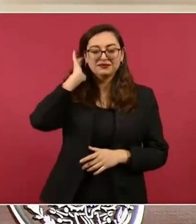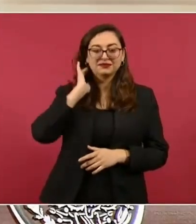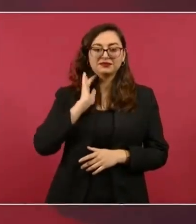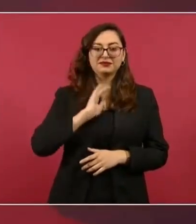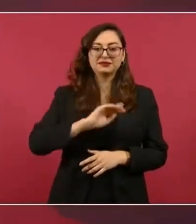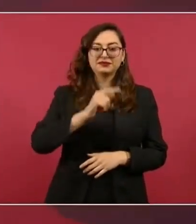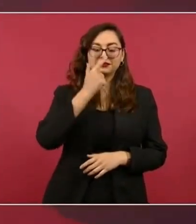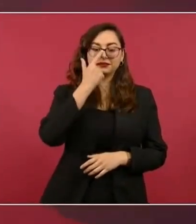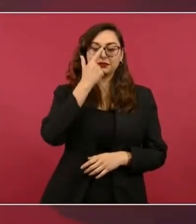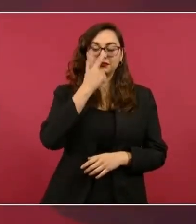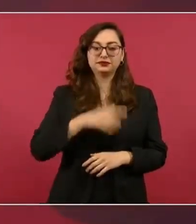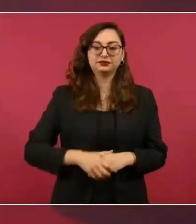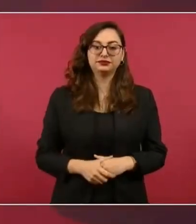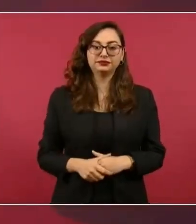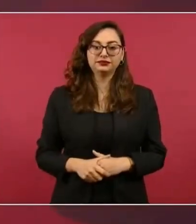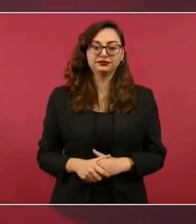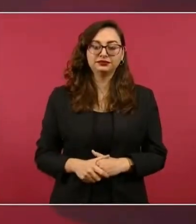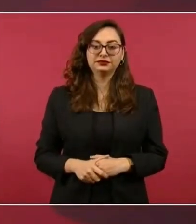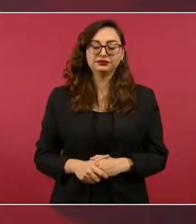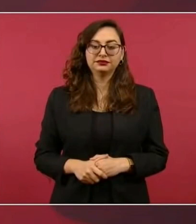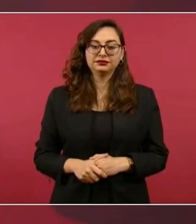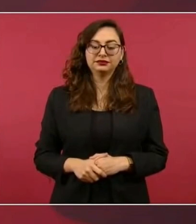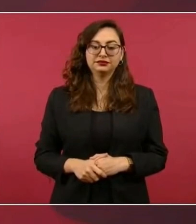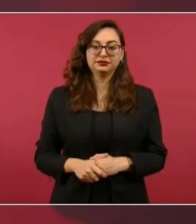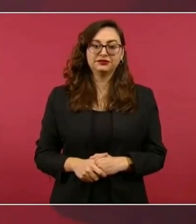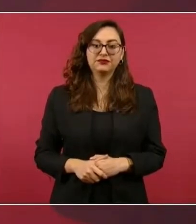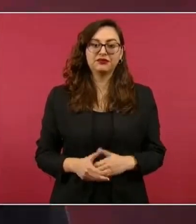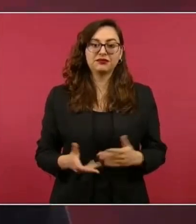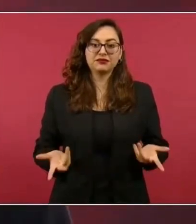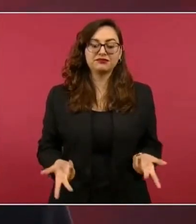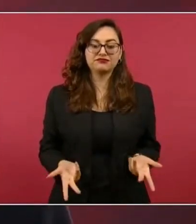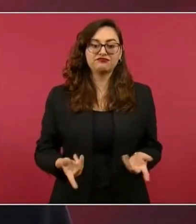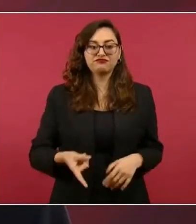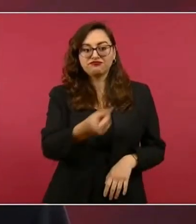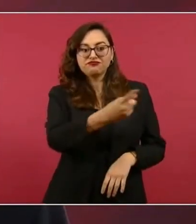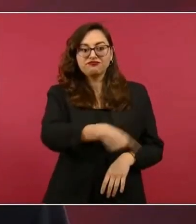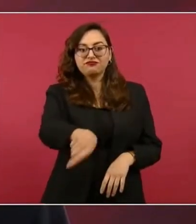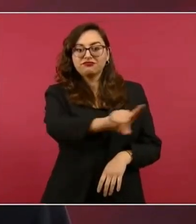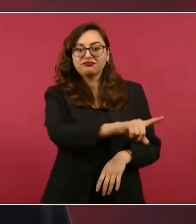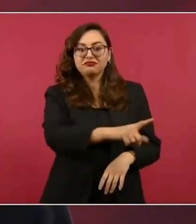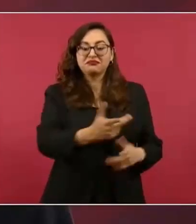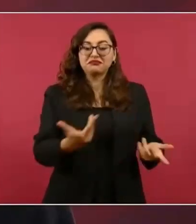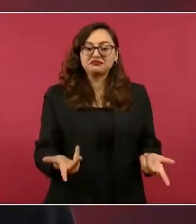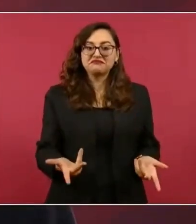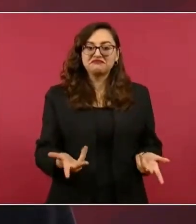de derecho, de facto, no de jure,